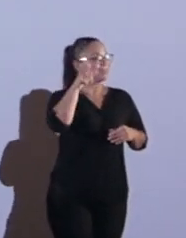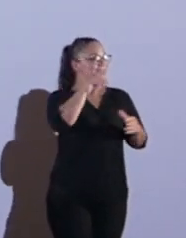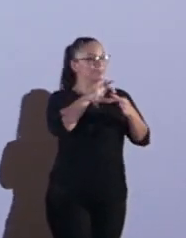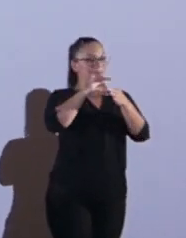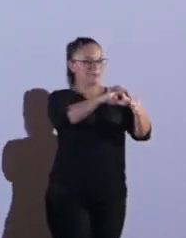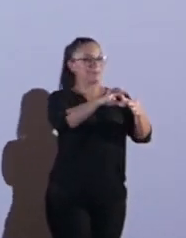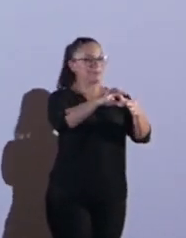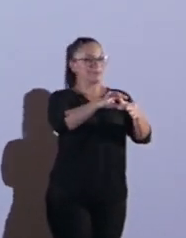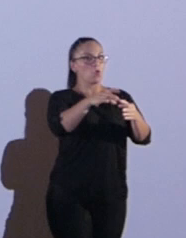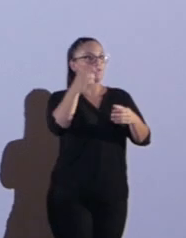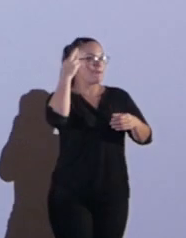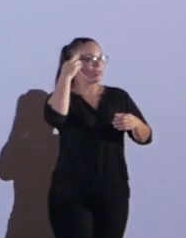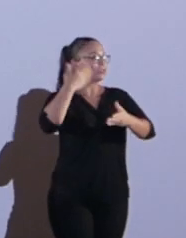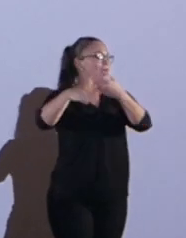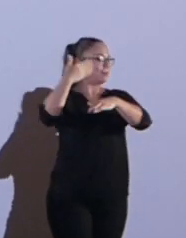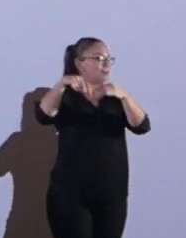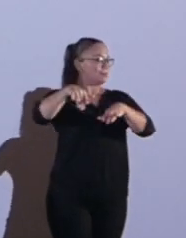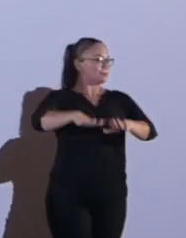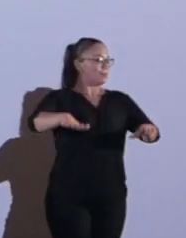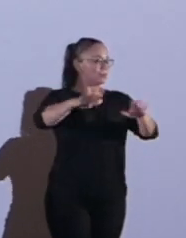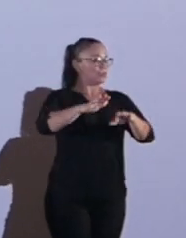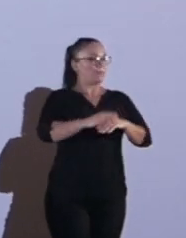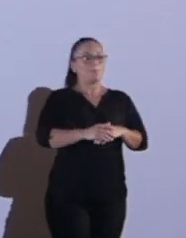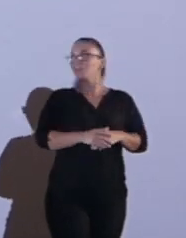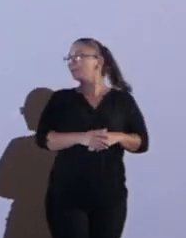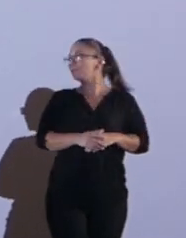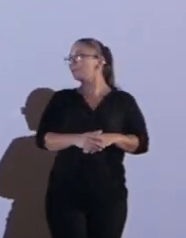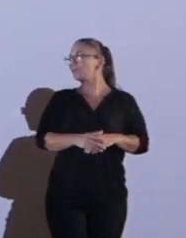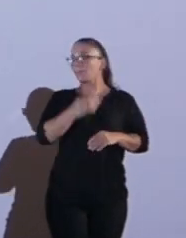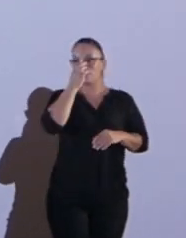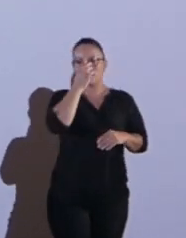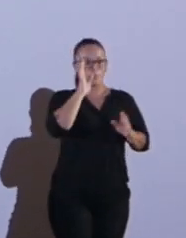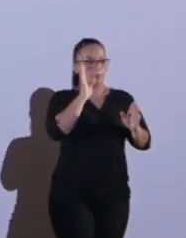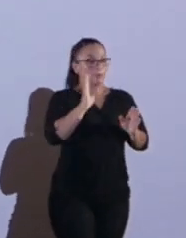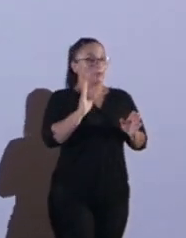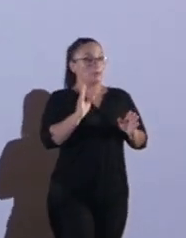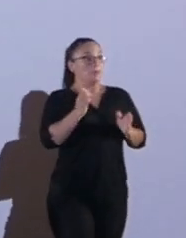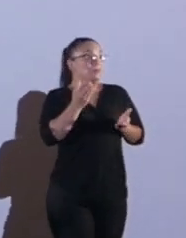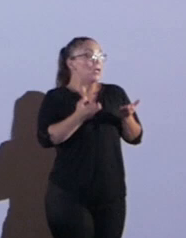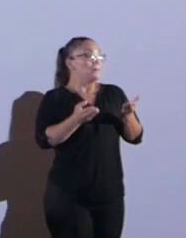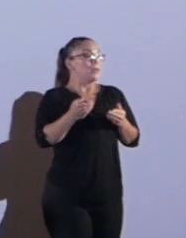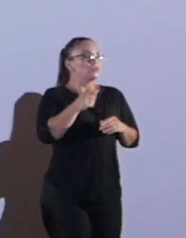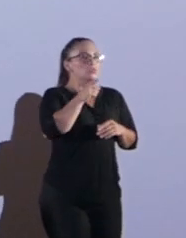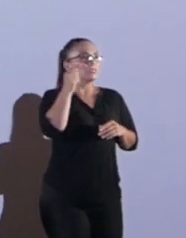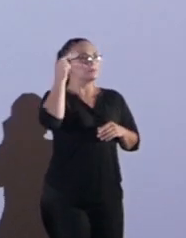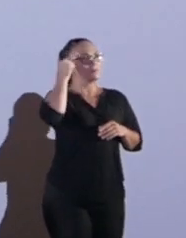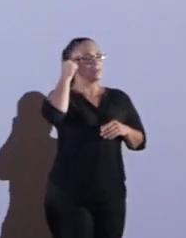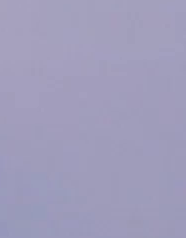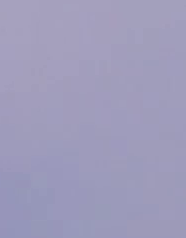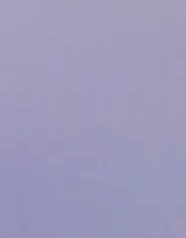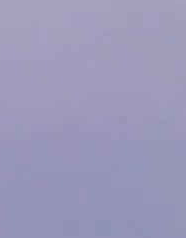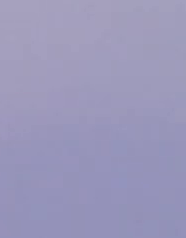antes en este espacio pensar que en este mundo que el futuro no es el futuro sobre todo y ustedes que son jóvenes